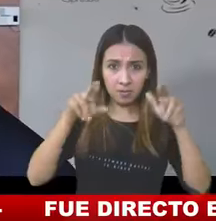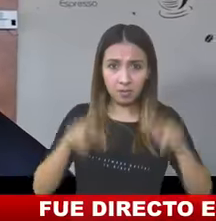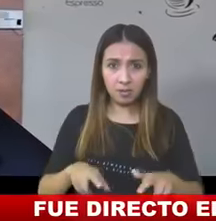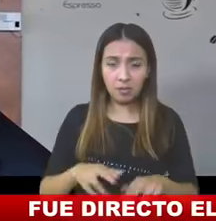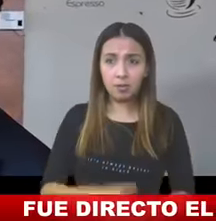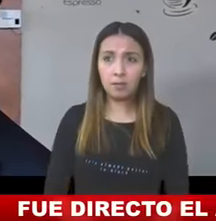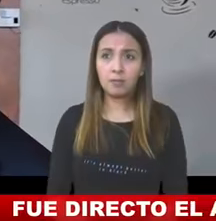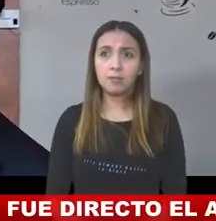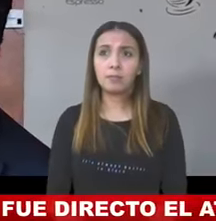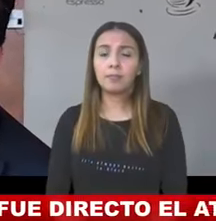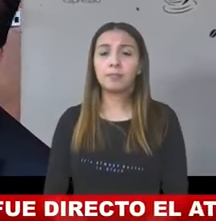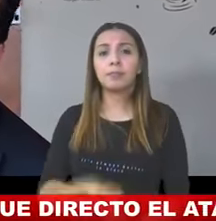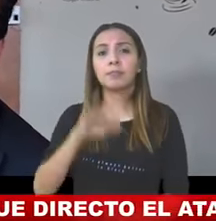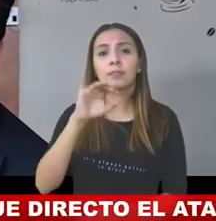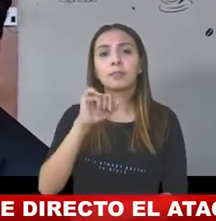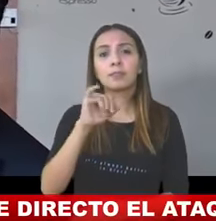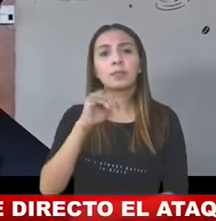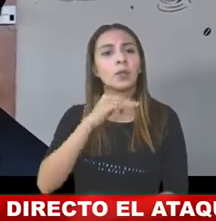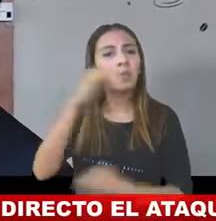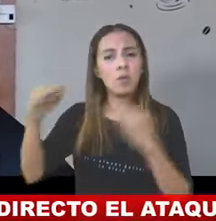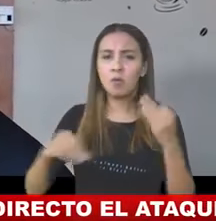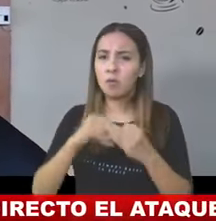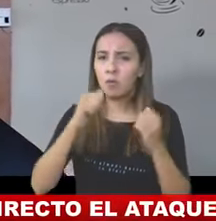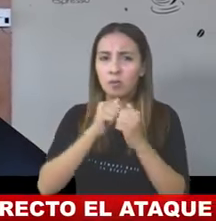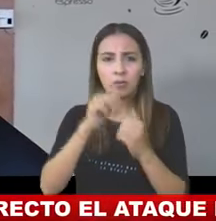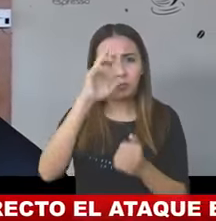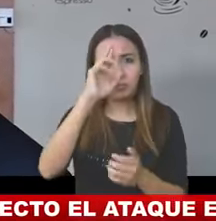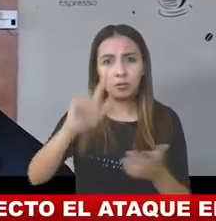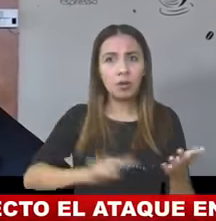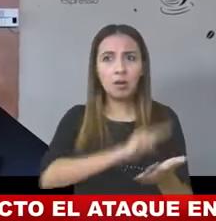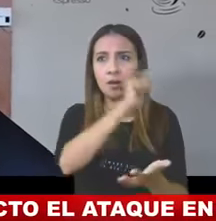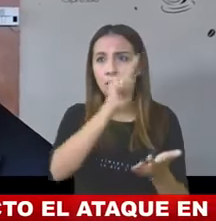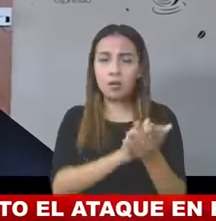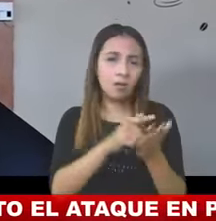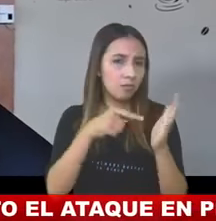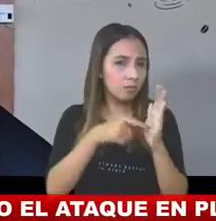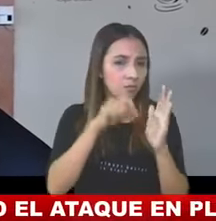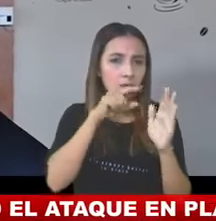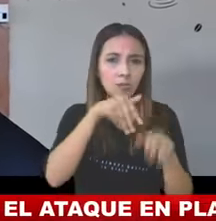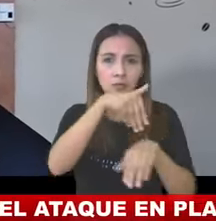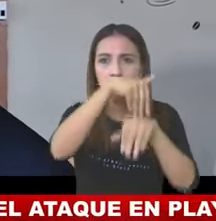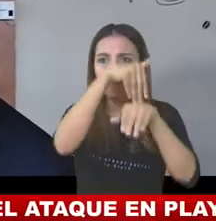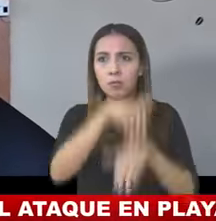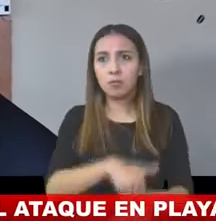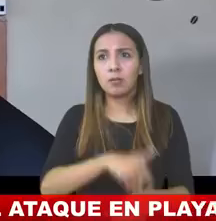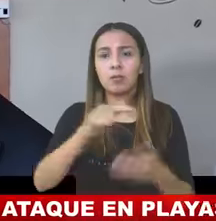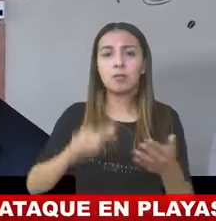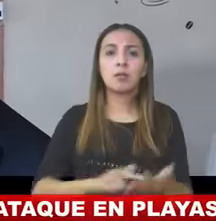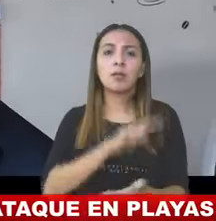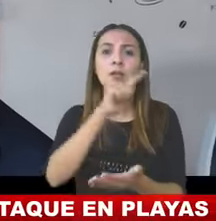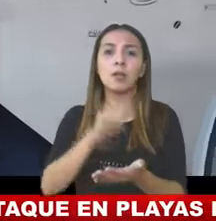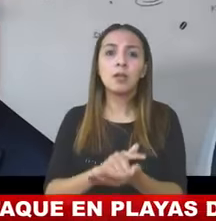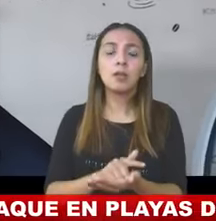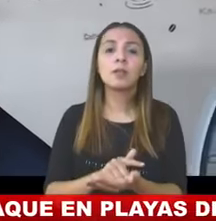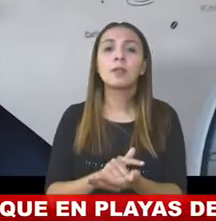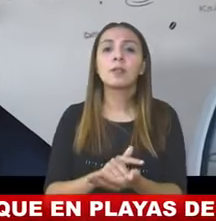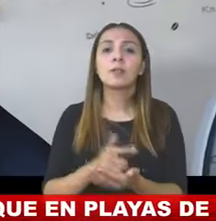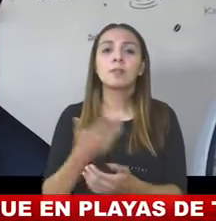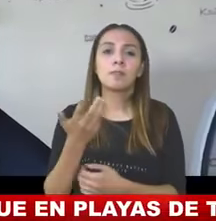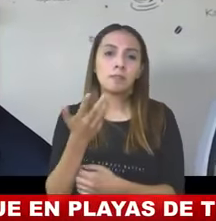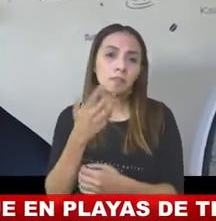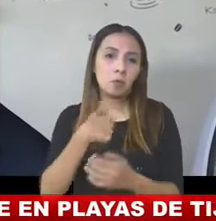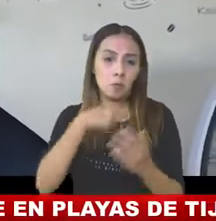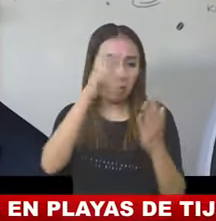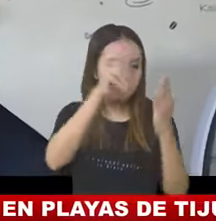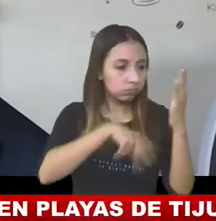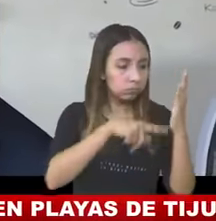señor Jorge, todo se está haciendo con legalidad, ajá, tal cual como dice la ley. Sí. Yo leí personalmente la ley,